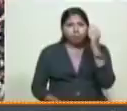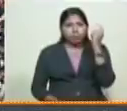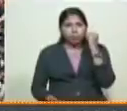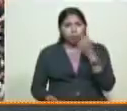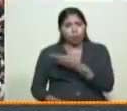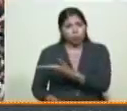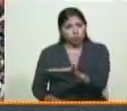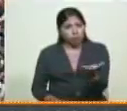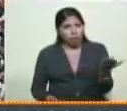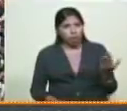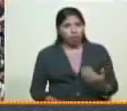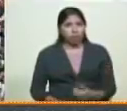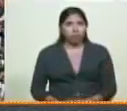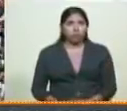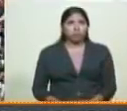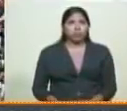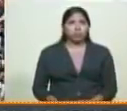ustedes,